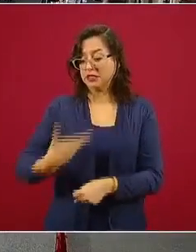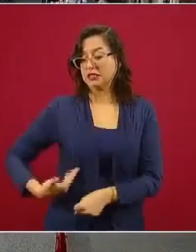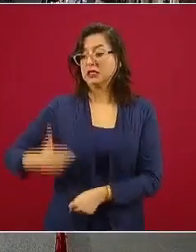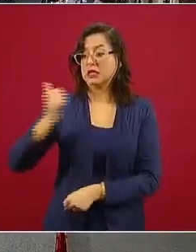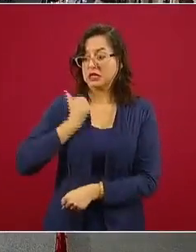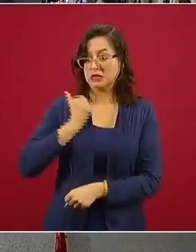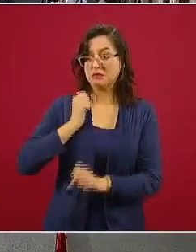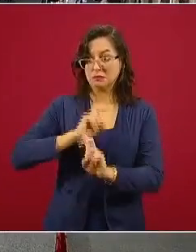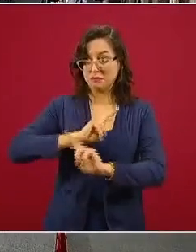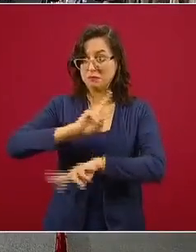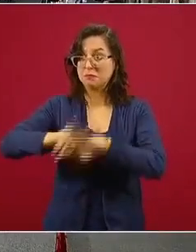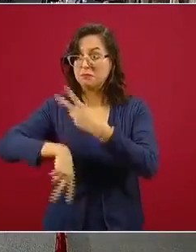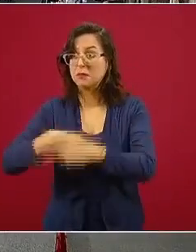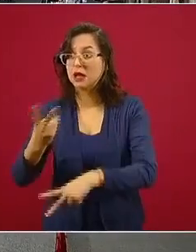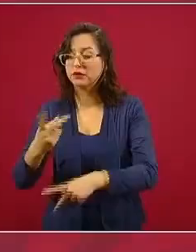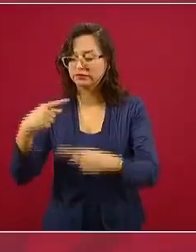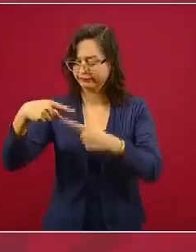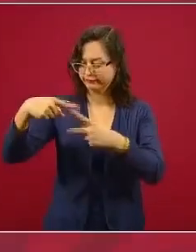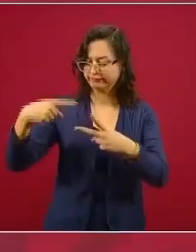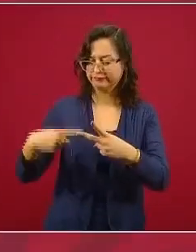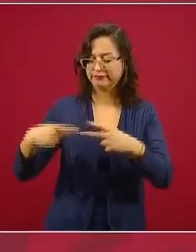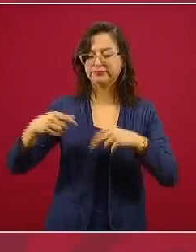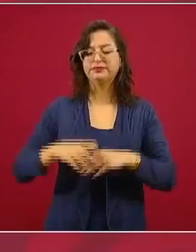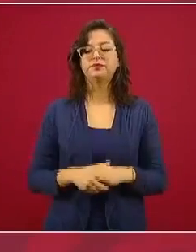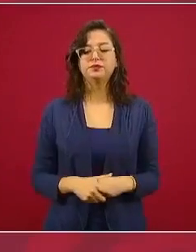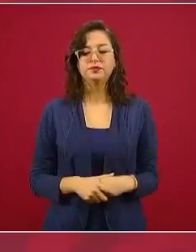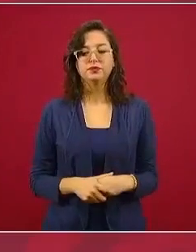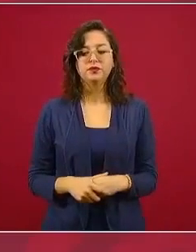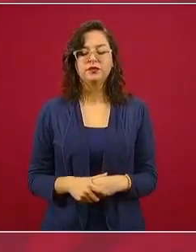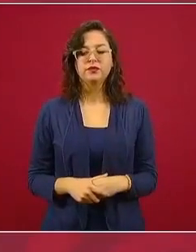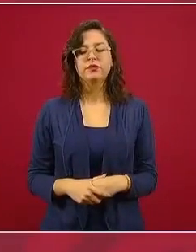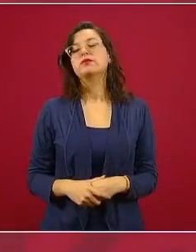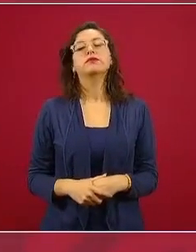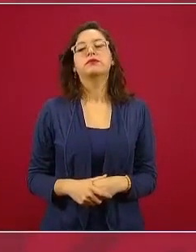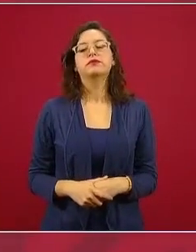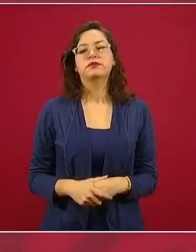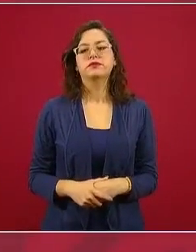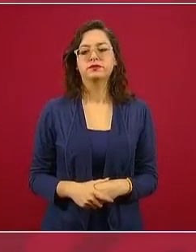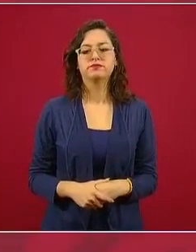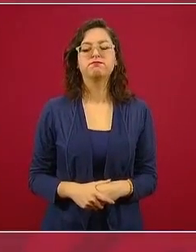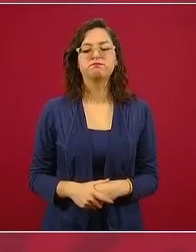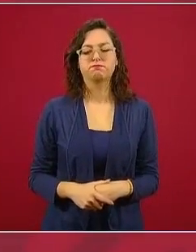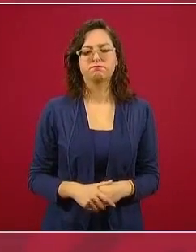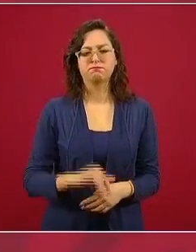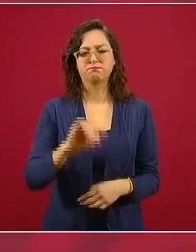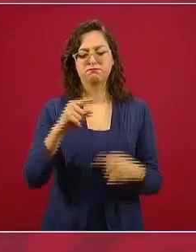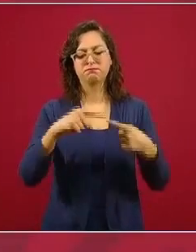apoyándonos en las Fuerzas Armadas para garantizar la paz en Guanajuato.